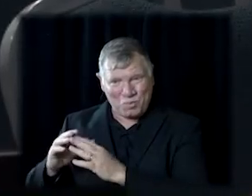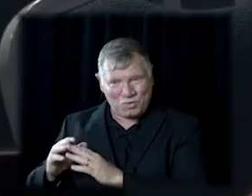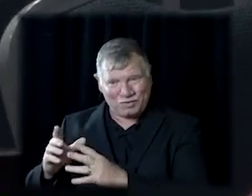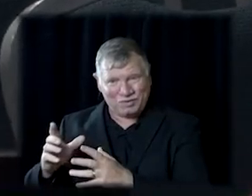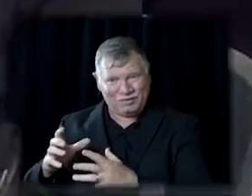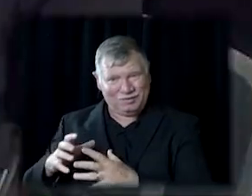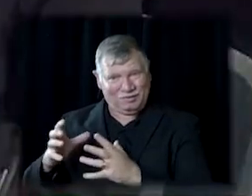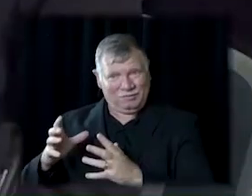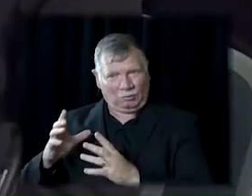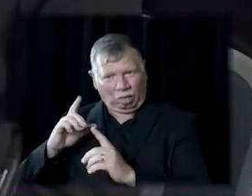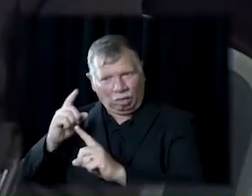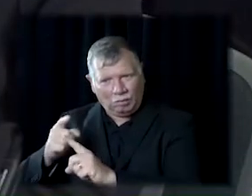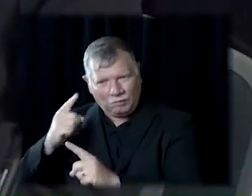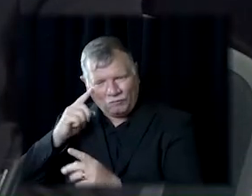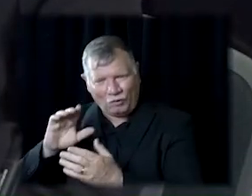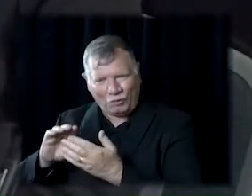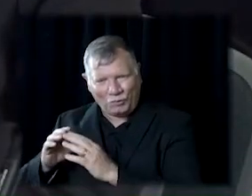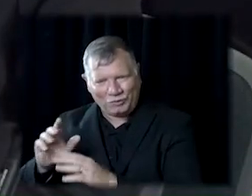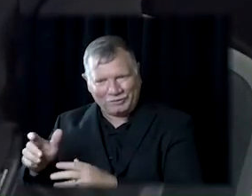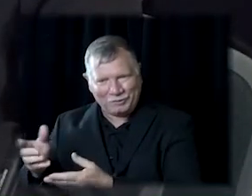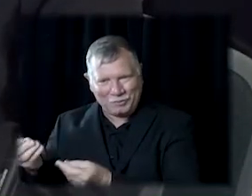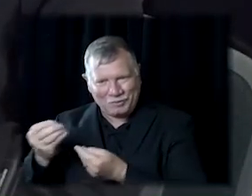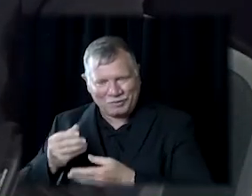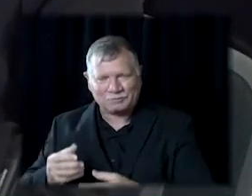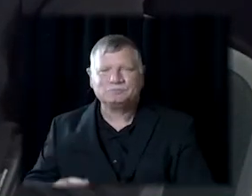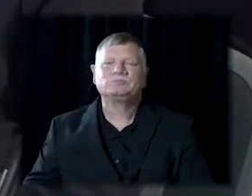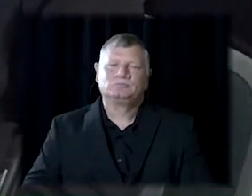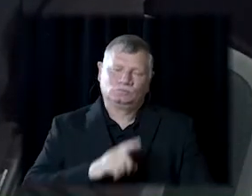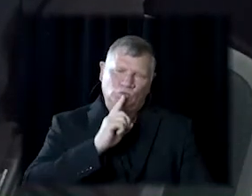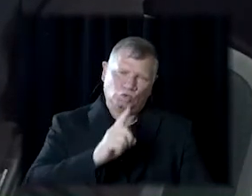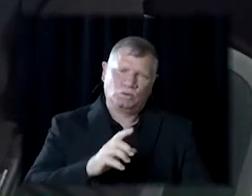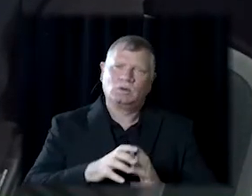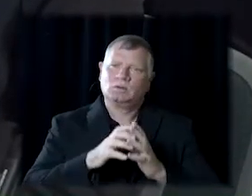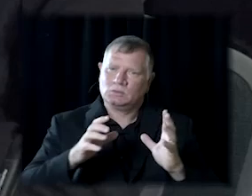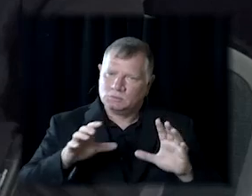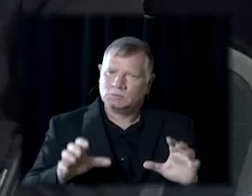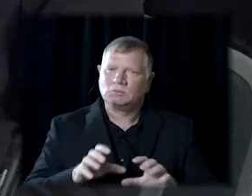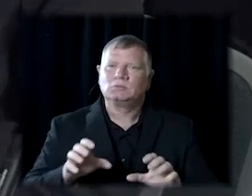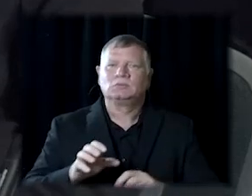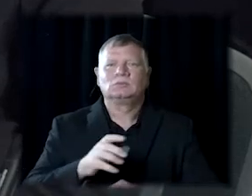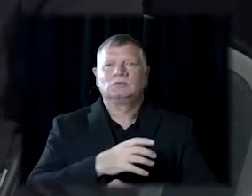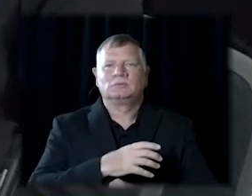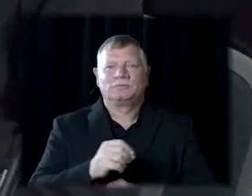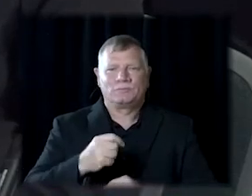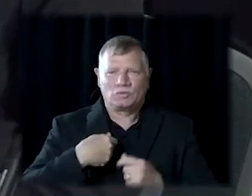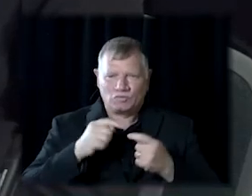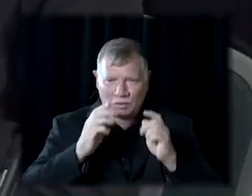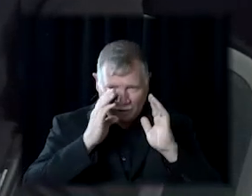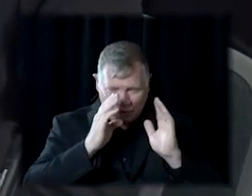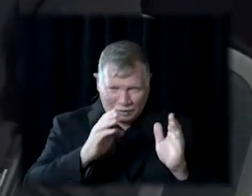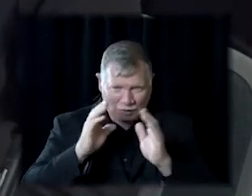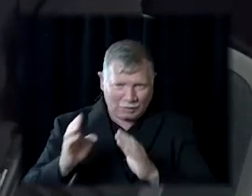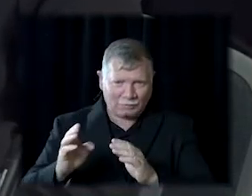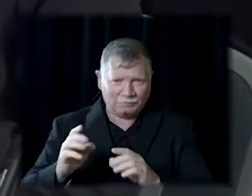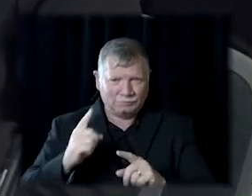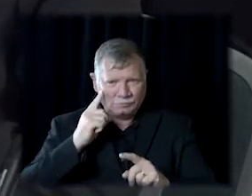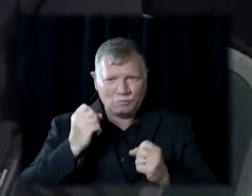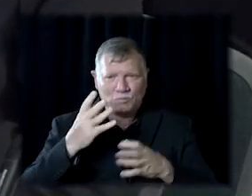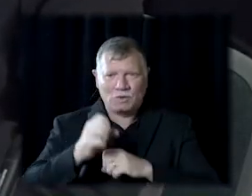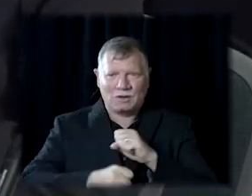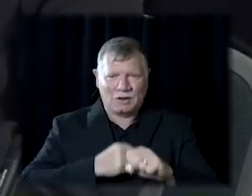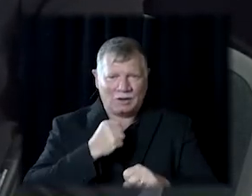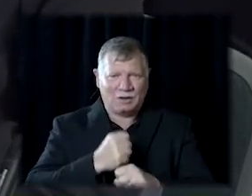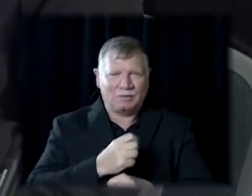es ambicioso. Estamos en un proceso para tratar de atender temas que no se han atendido por muchos